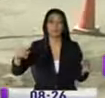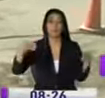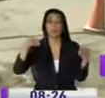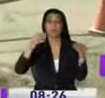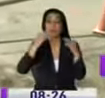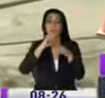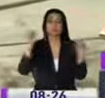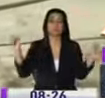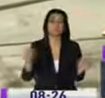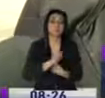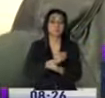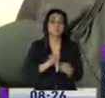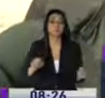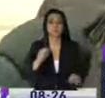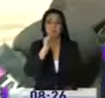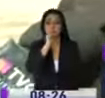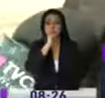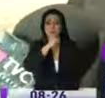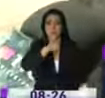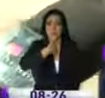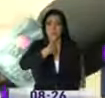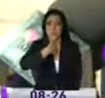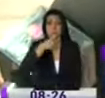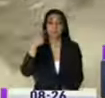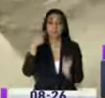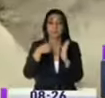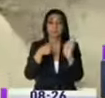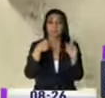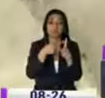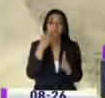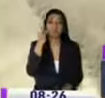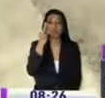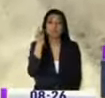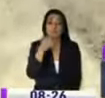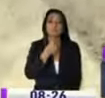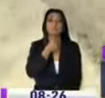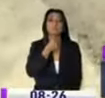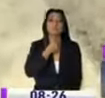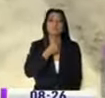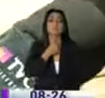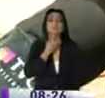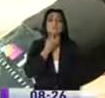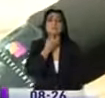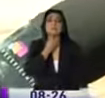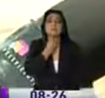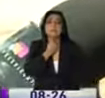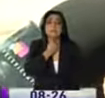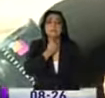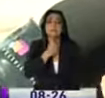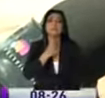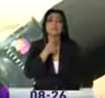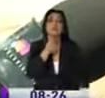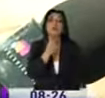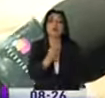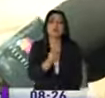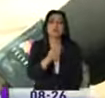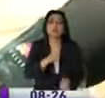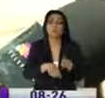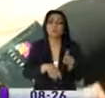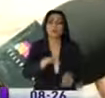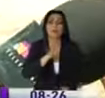es insoportable. Blanca, por ejemplo, se había quedado casi sin voz por este problema. Por el polvo es